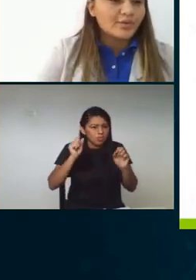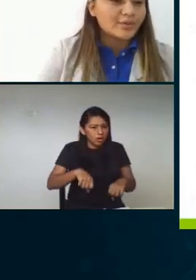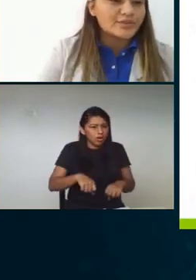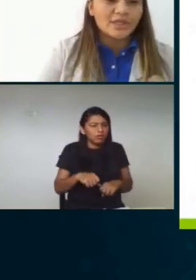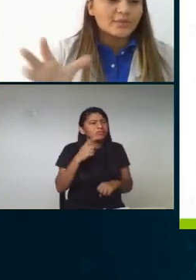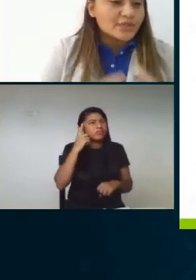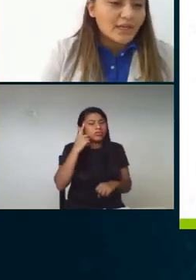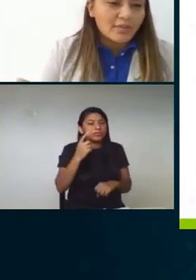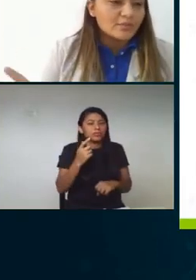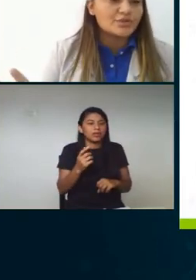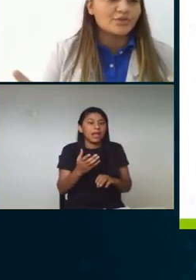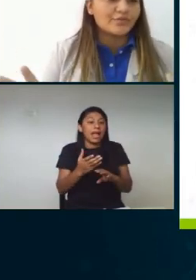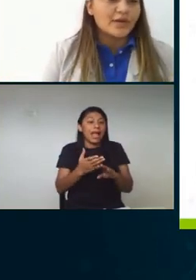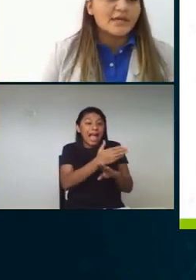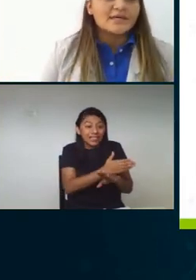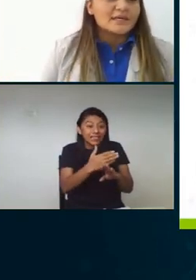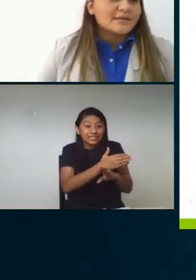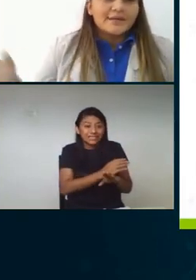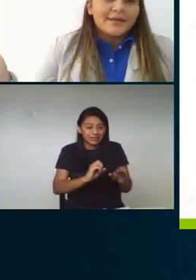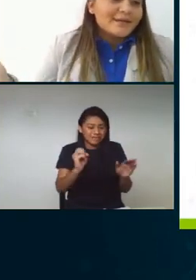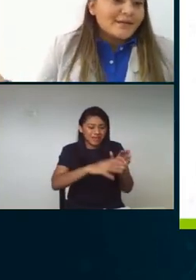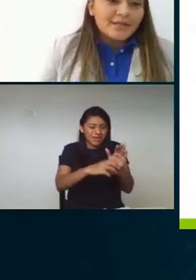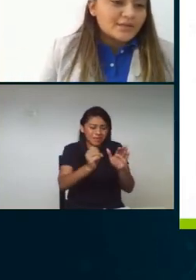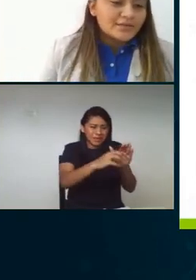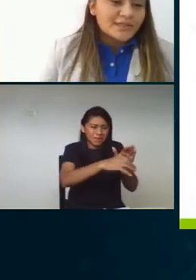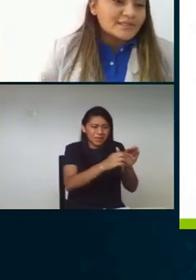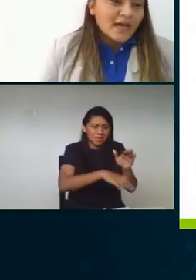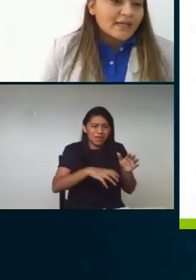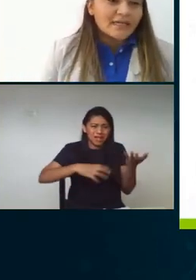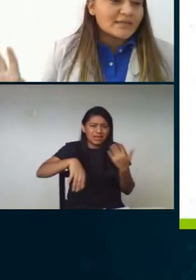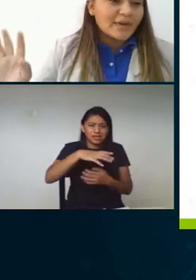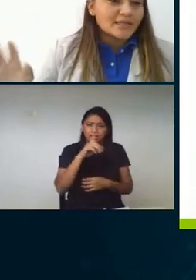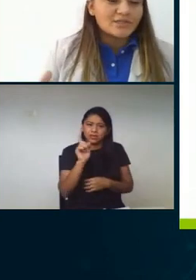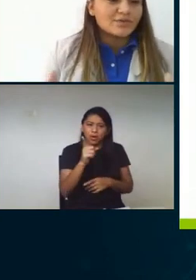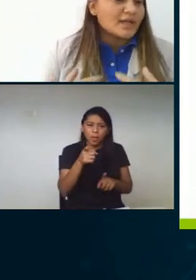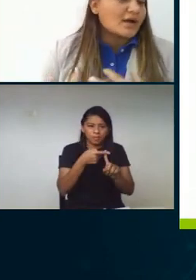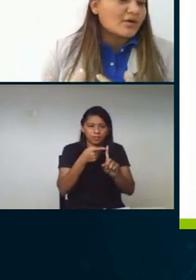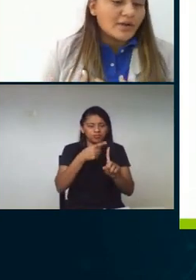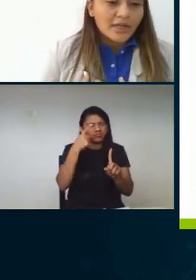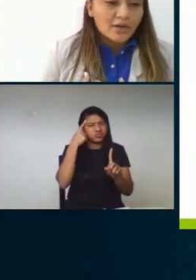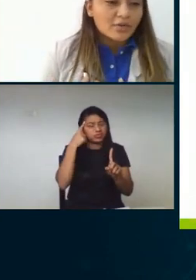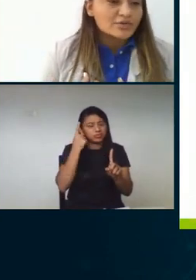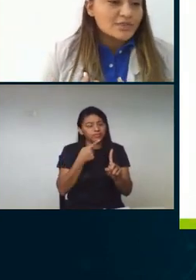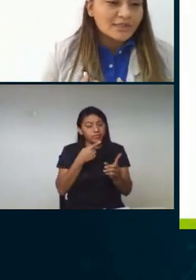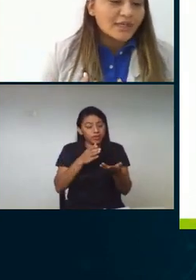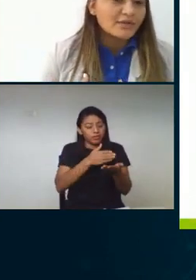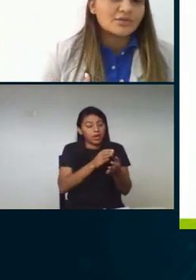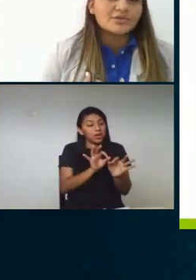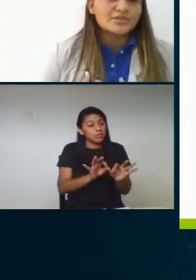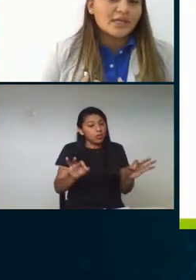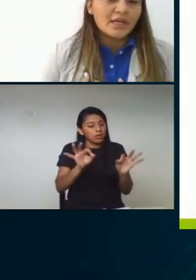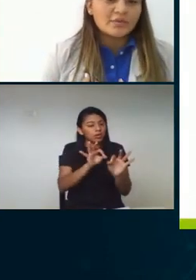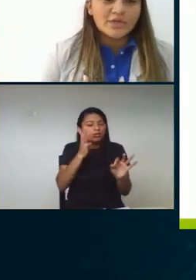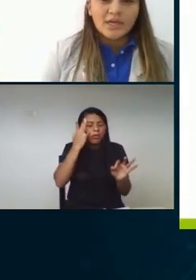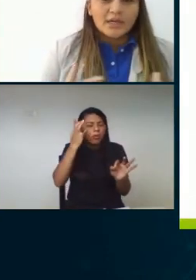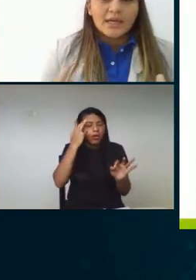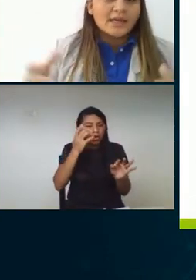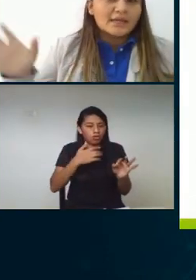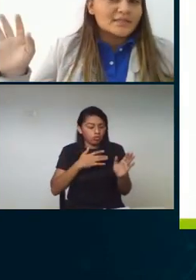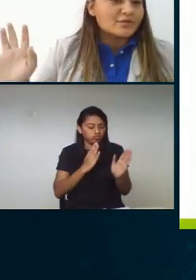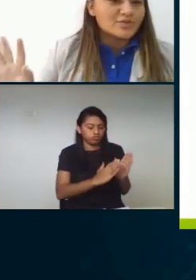y todo lo depositamos en el mismo chub. Y entonces ahí la separación de lo consciente que nosotros